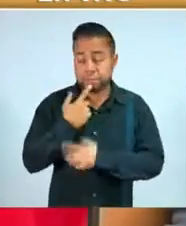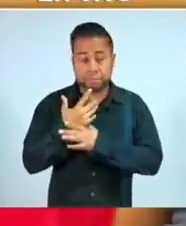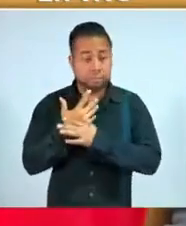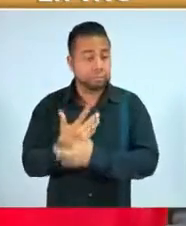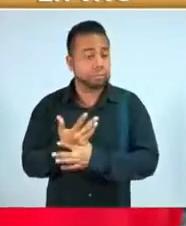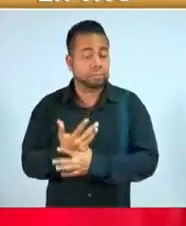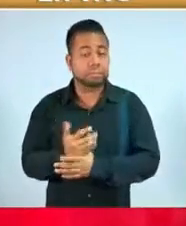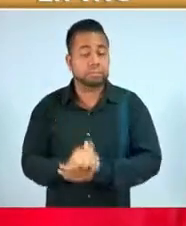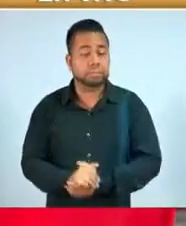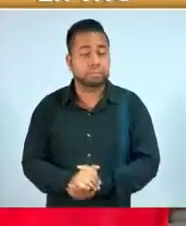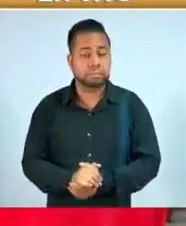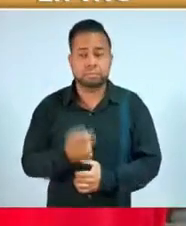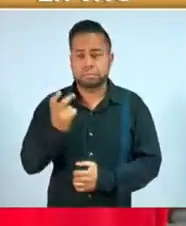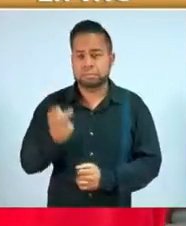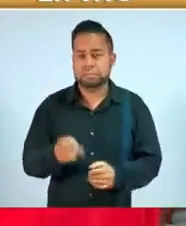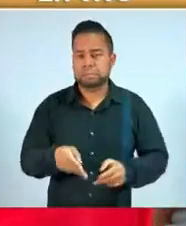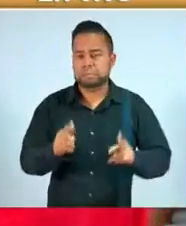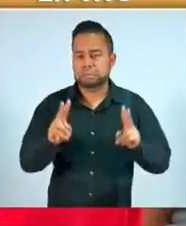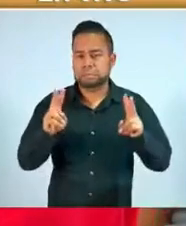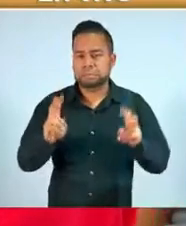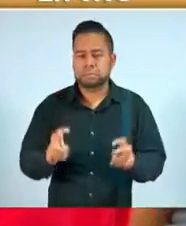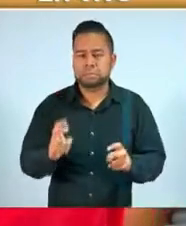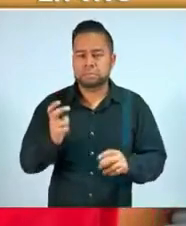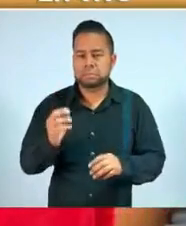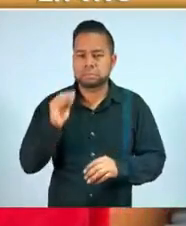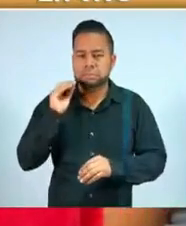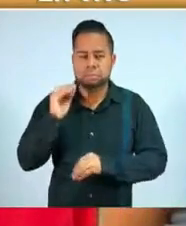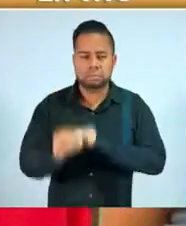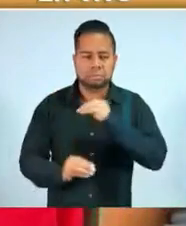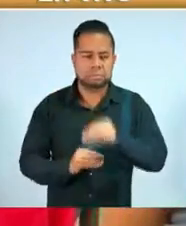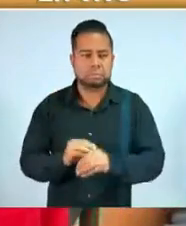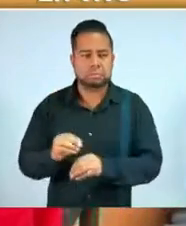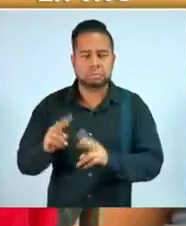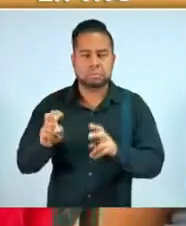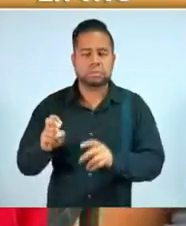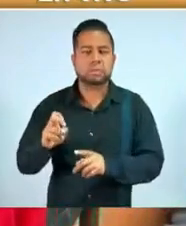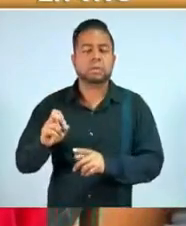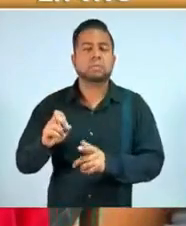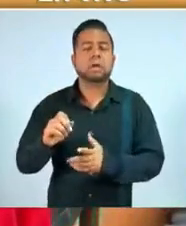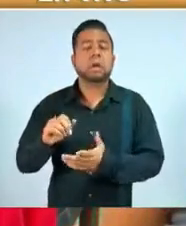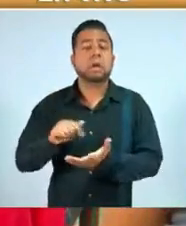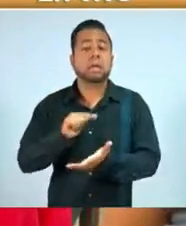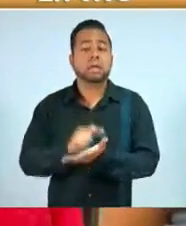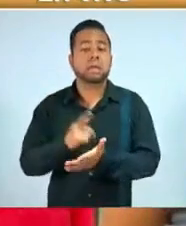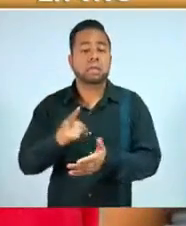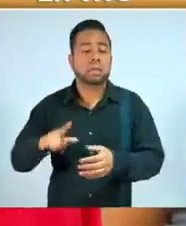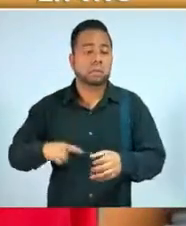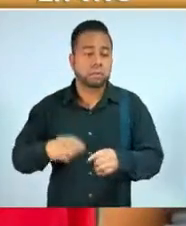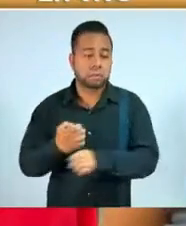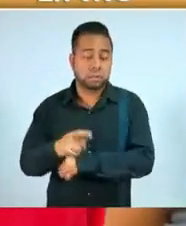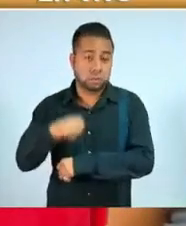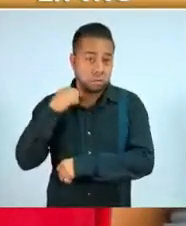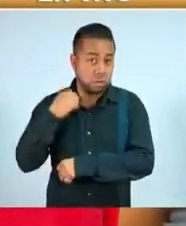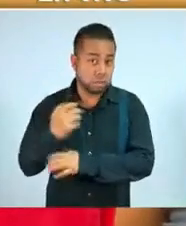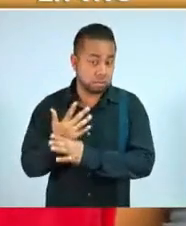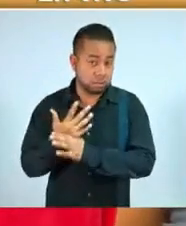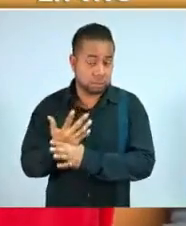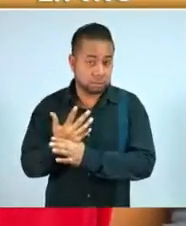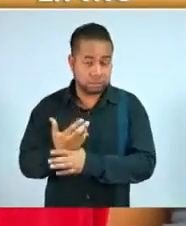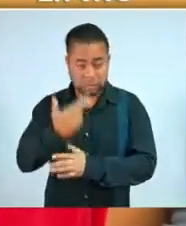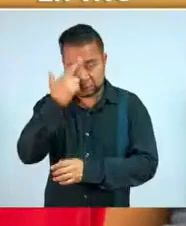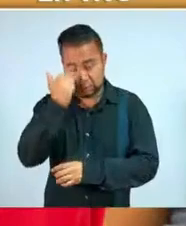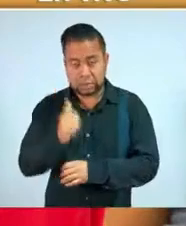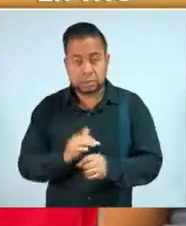el que es un asunto que se viene generando desde el área jurídica del gobierno del estado de Oaxaca,